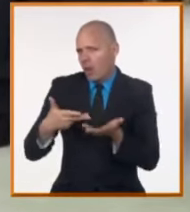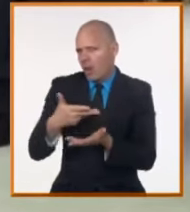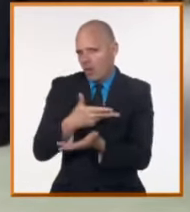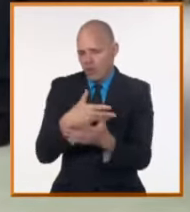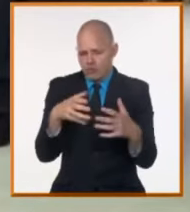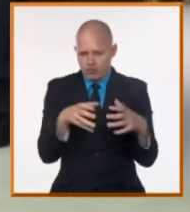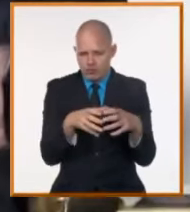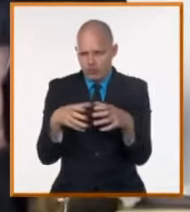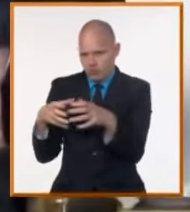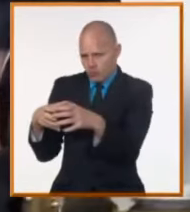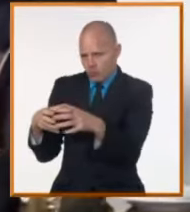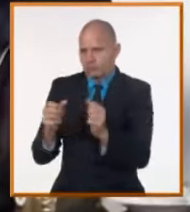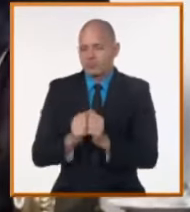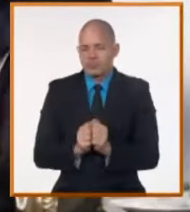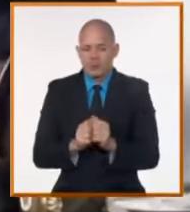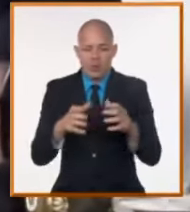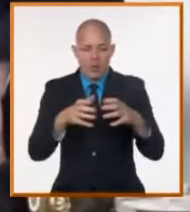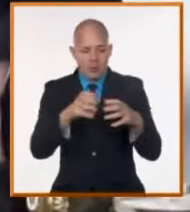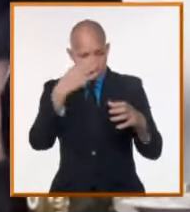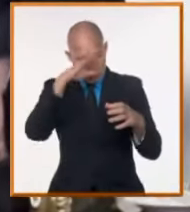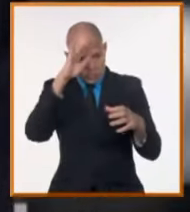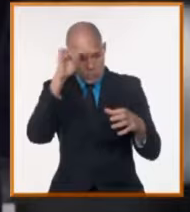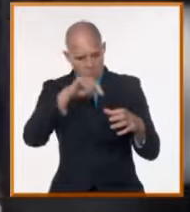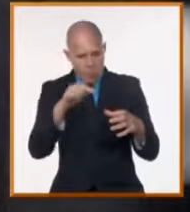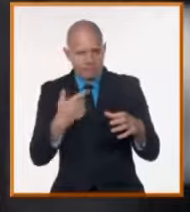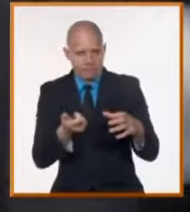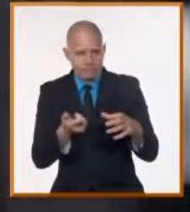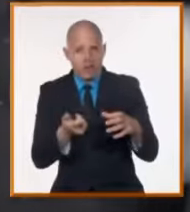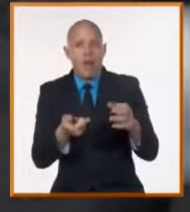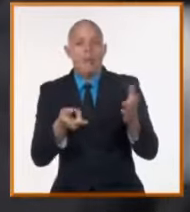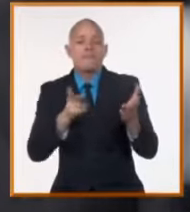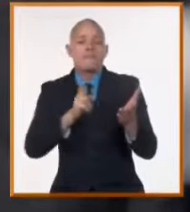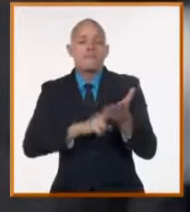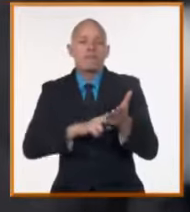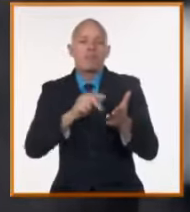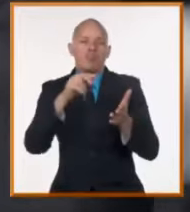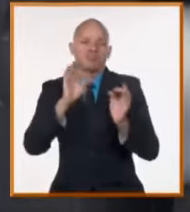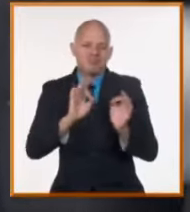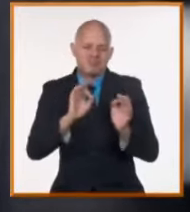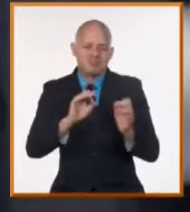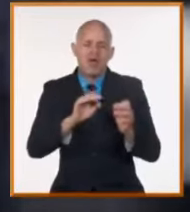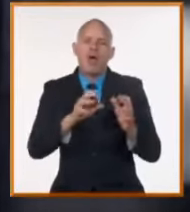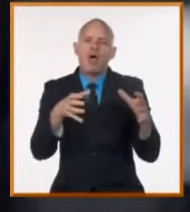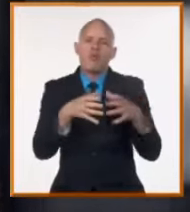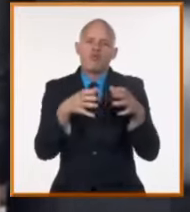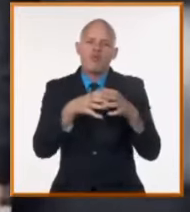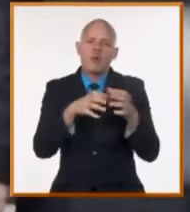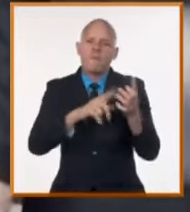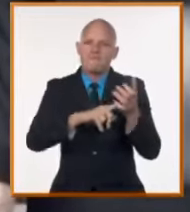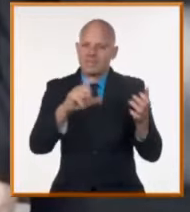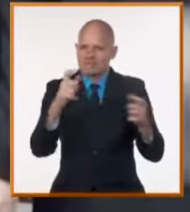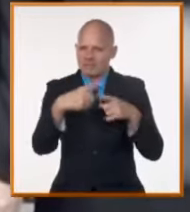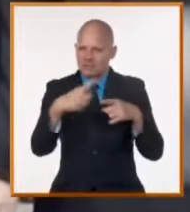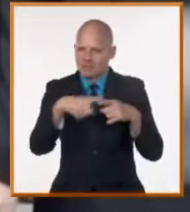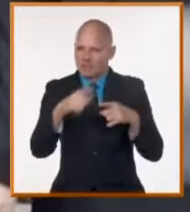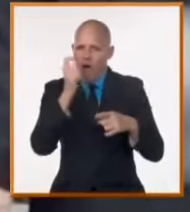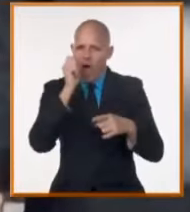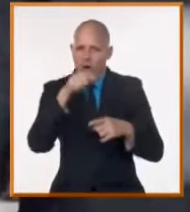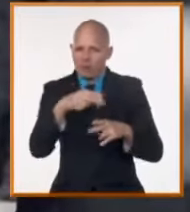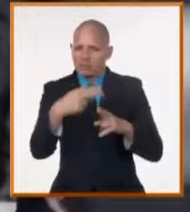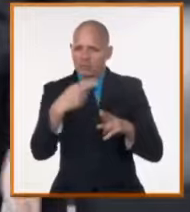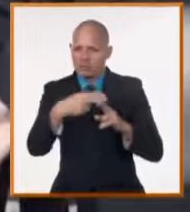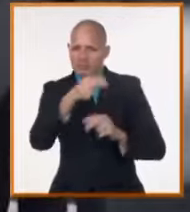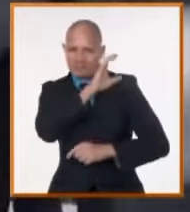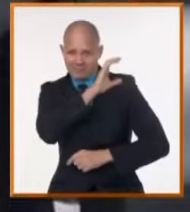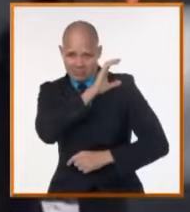Irán. La comitiva cubana está integrada también por el miembro del Buró Político y Ministro de Relaciones Exteriores, Bruno Rodríguez Parrilla, y